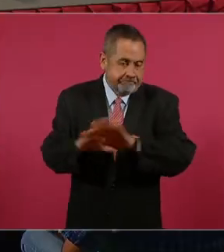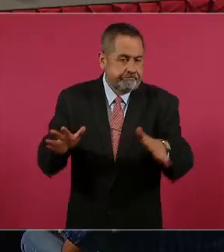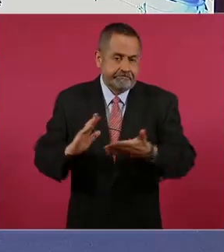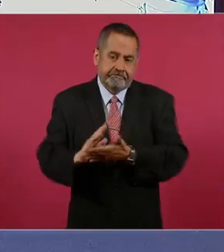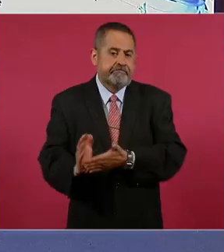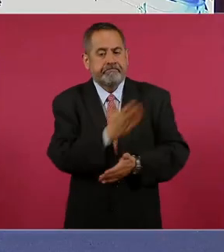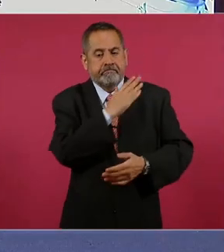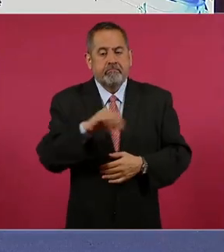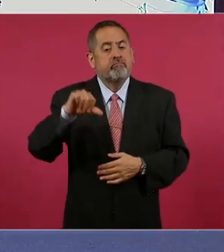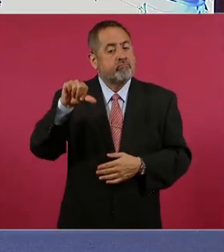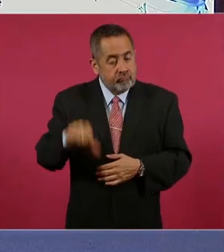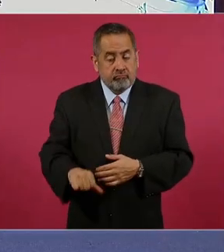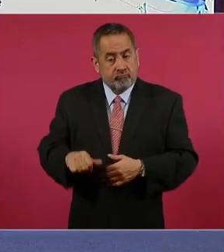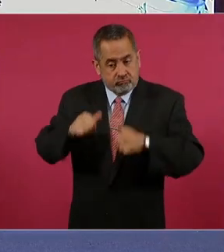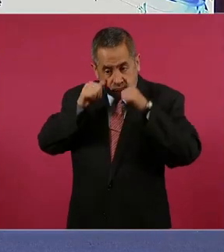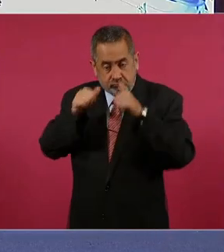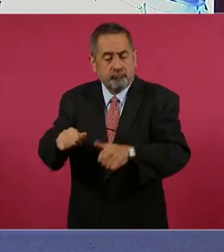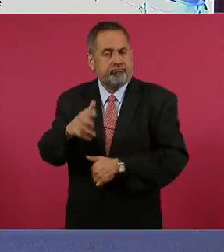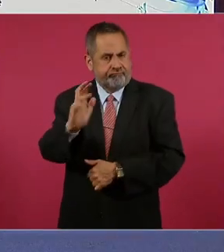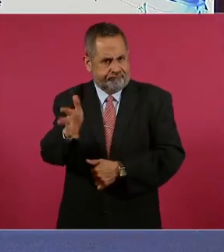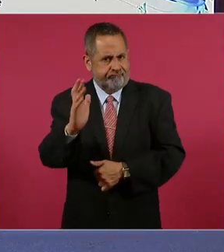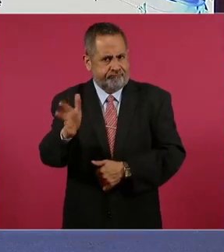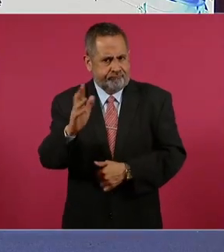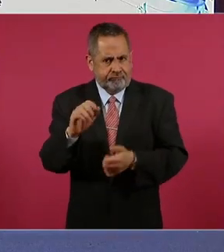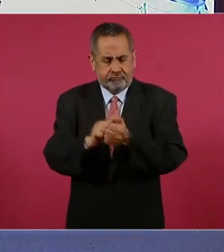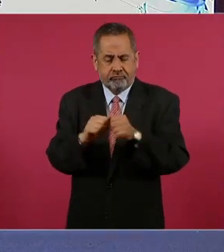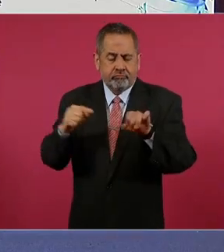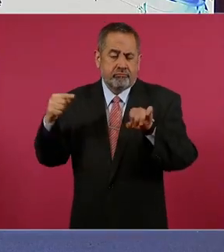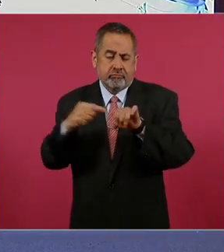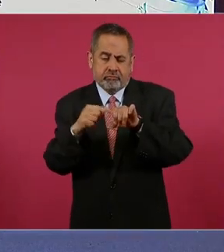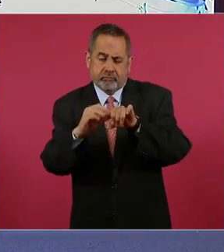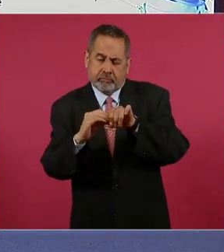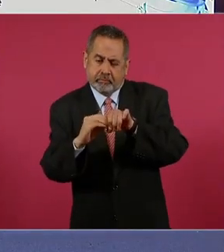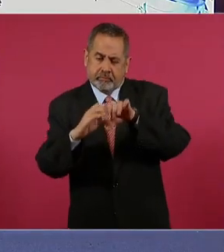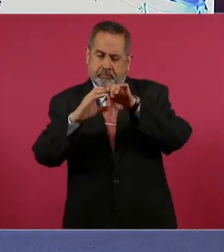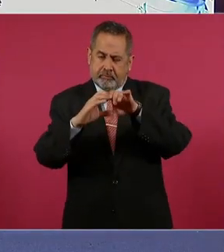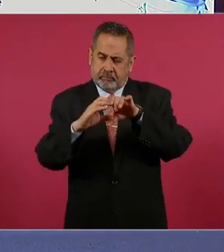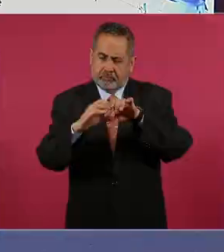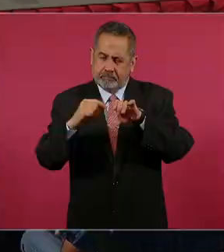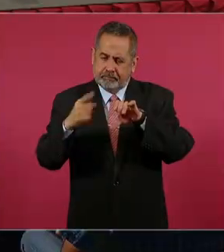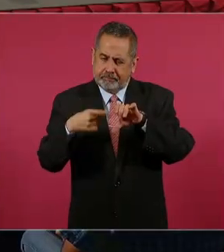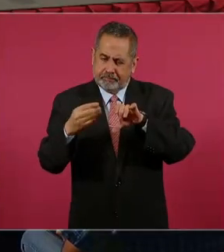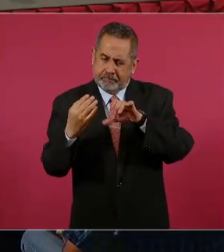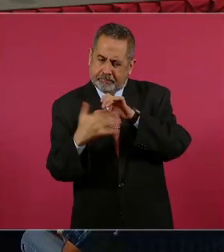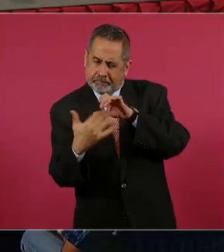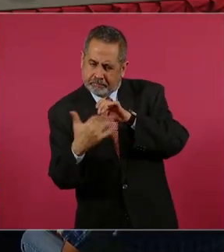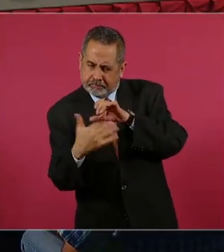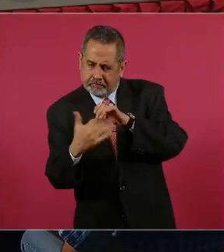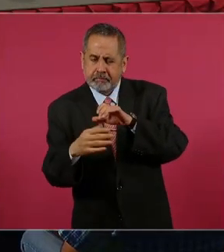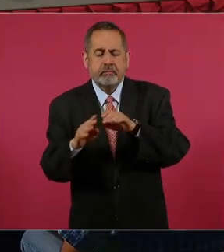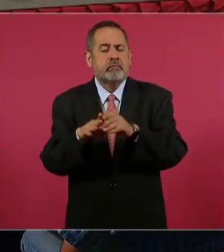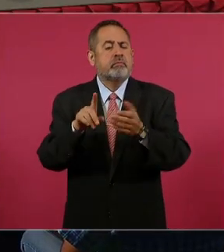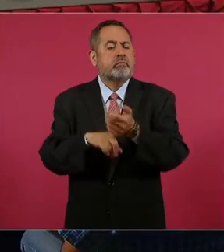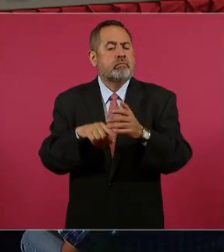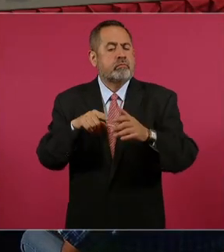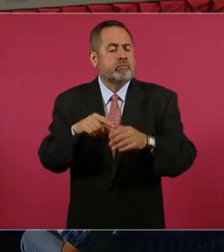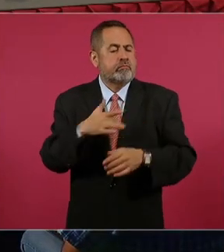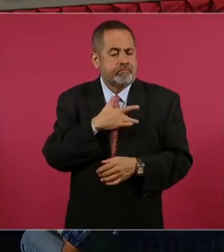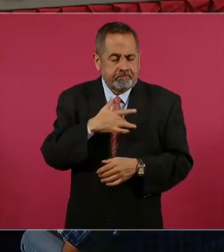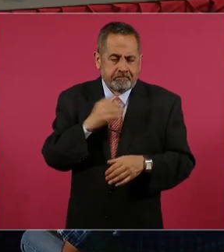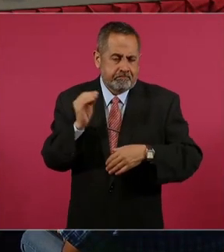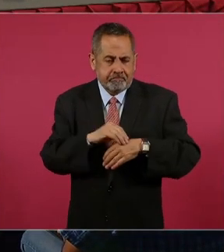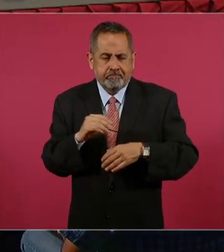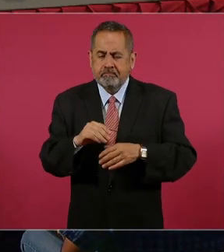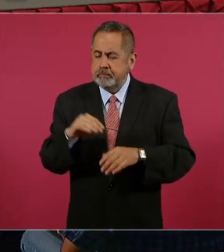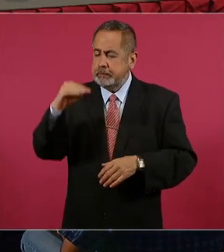cardíaco en una sala de hemodinamia, la colocación de un estén, de un marcapasos es universal y es gratuita para las personas